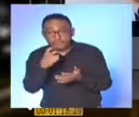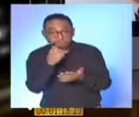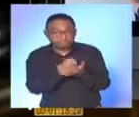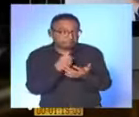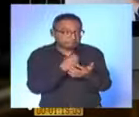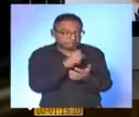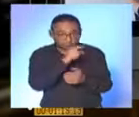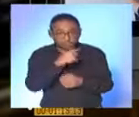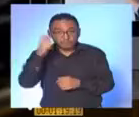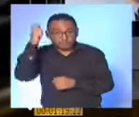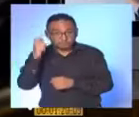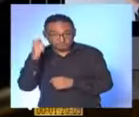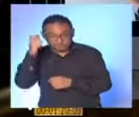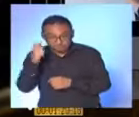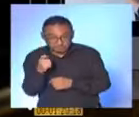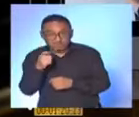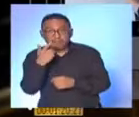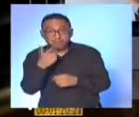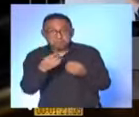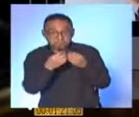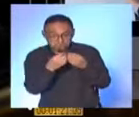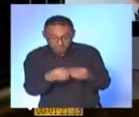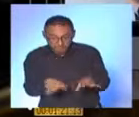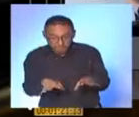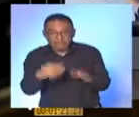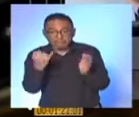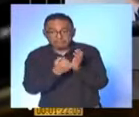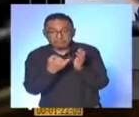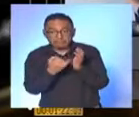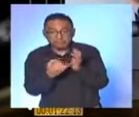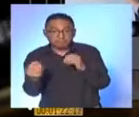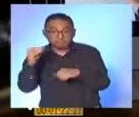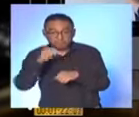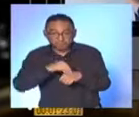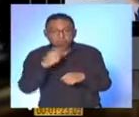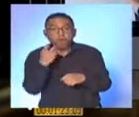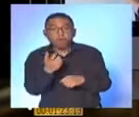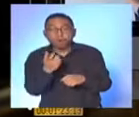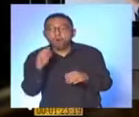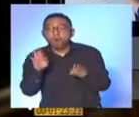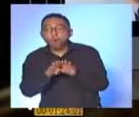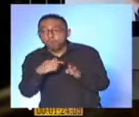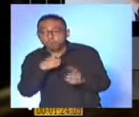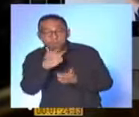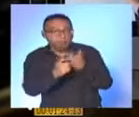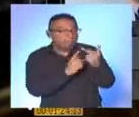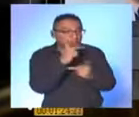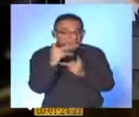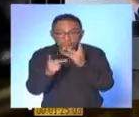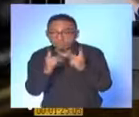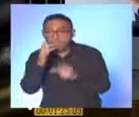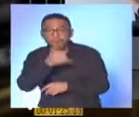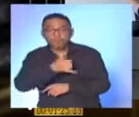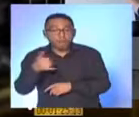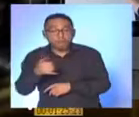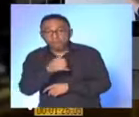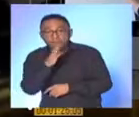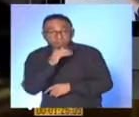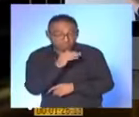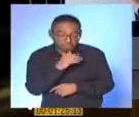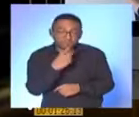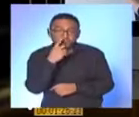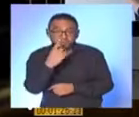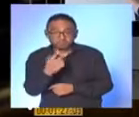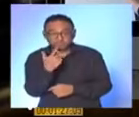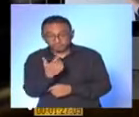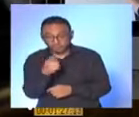sistema de pensiones, una pérdida importante en la tasa de reemplazo y afectar la capacidad de otorgar préstamos por parte del Infonavit, señaló que los